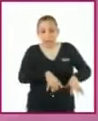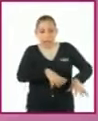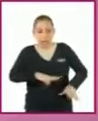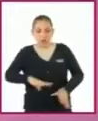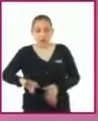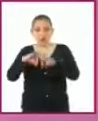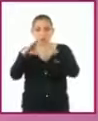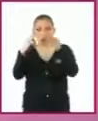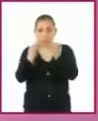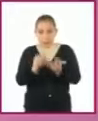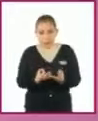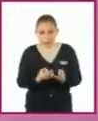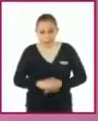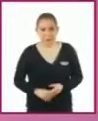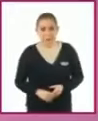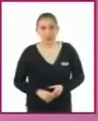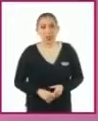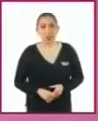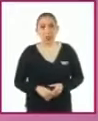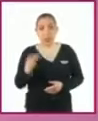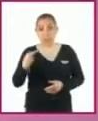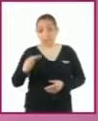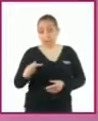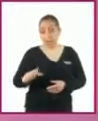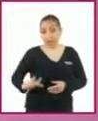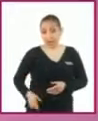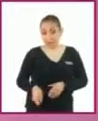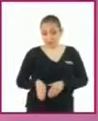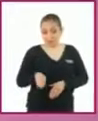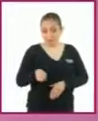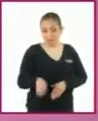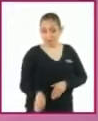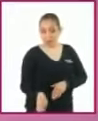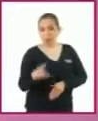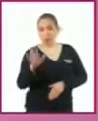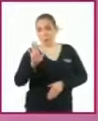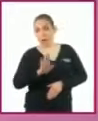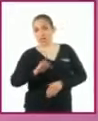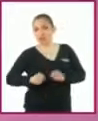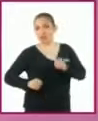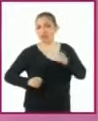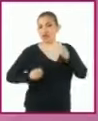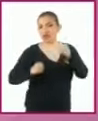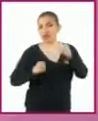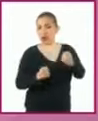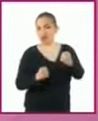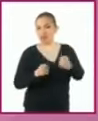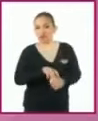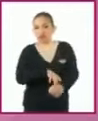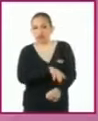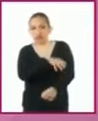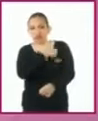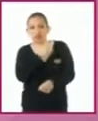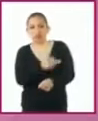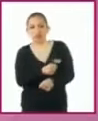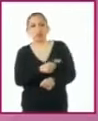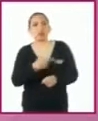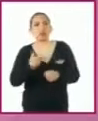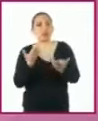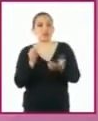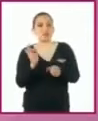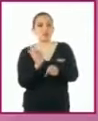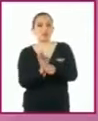las formas. La posición de la pierna derecha al frente nos da la sensación de fuerza, ímpetu, firmeza, y a la